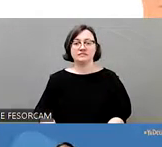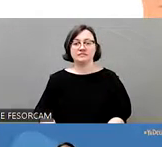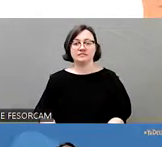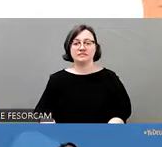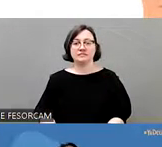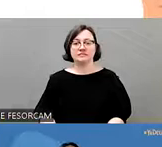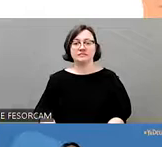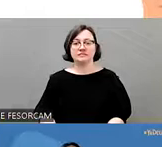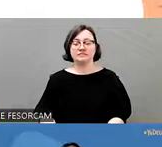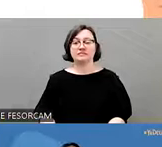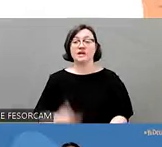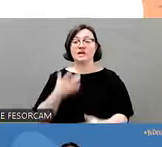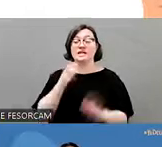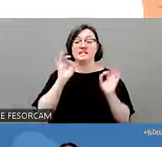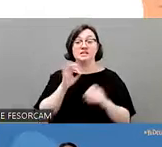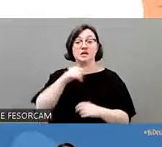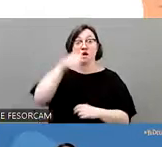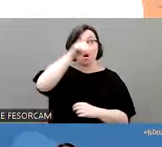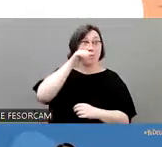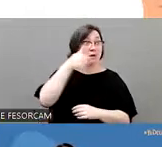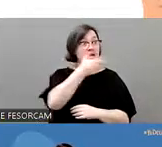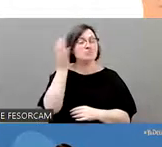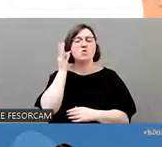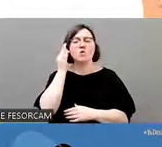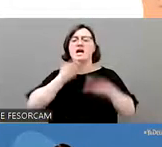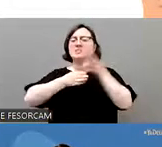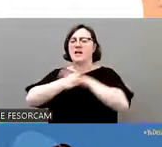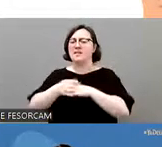mujeres. Tanto para hombres como para mujeres.